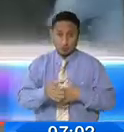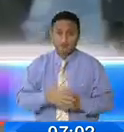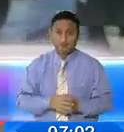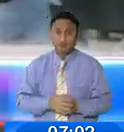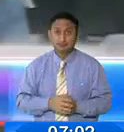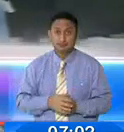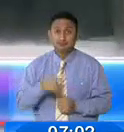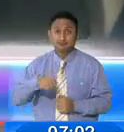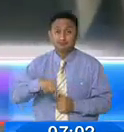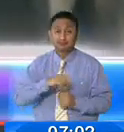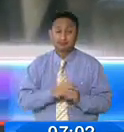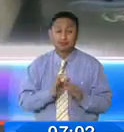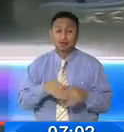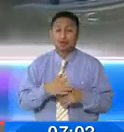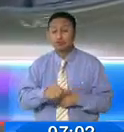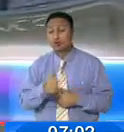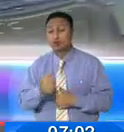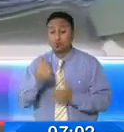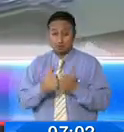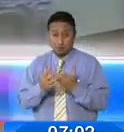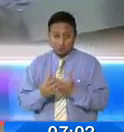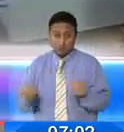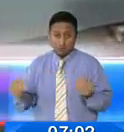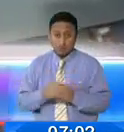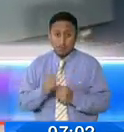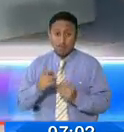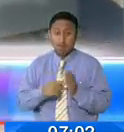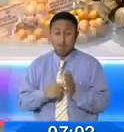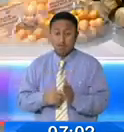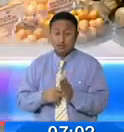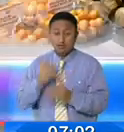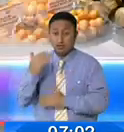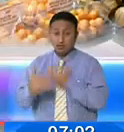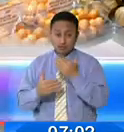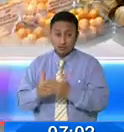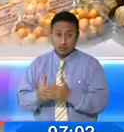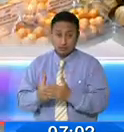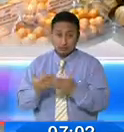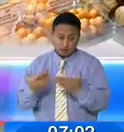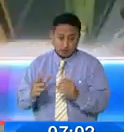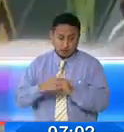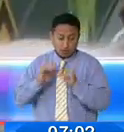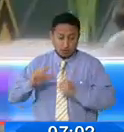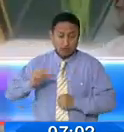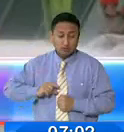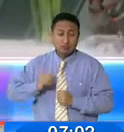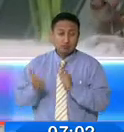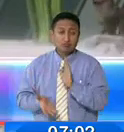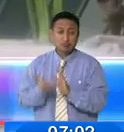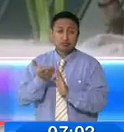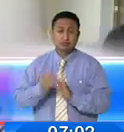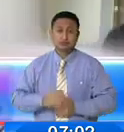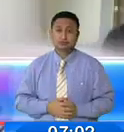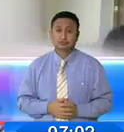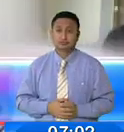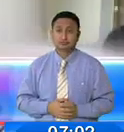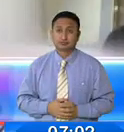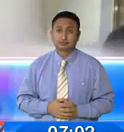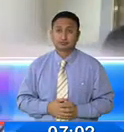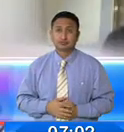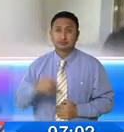obliga a solucionar otros aspectos que, superados, permitirán un incremento salarial. Lo que tenemos que